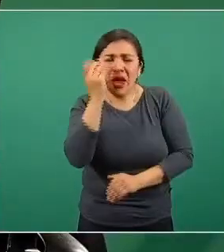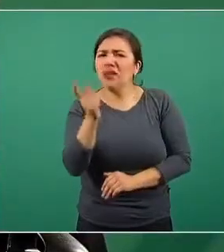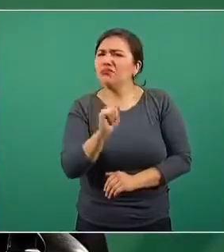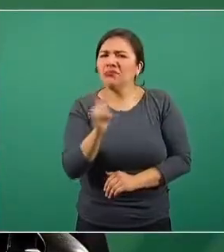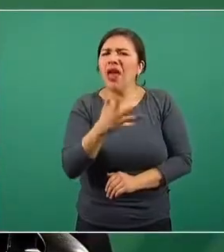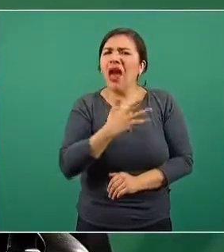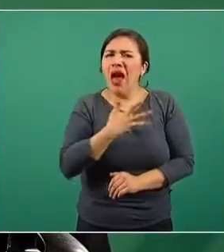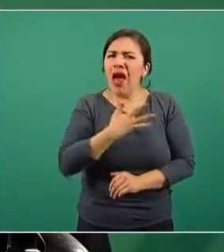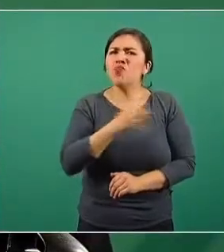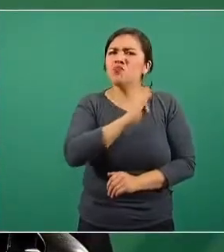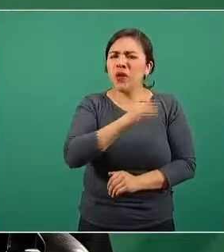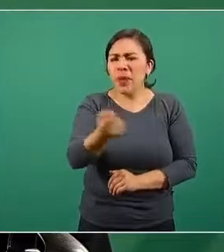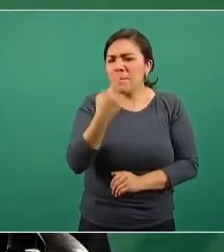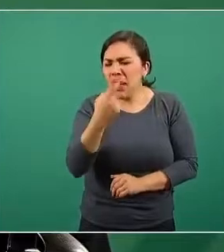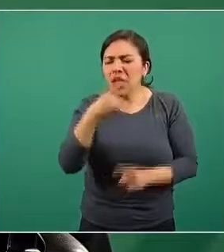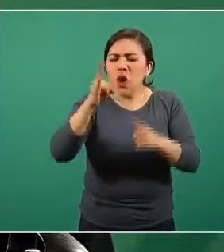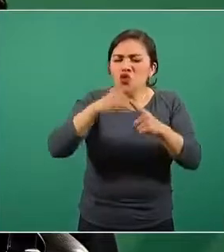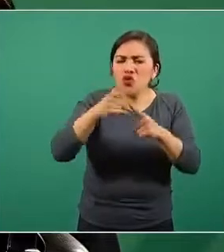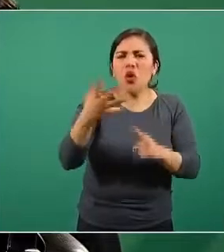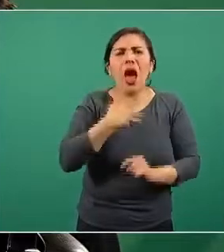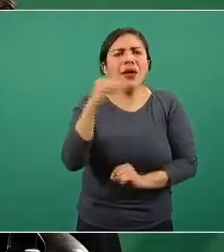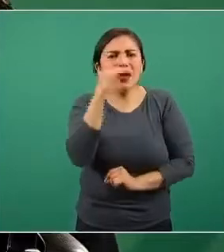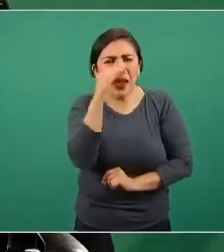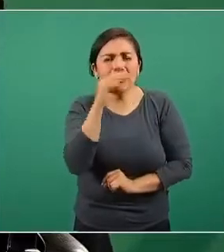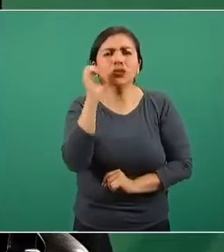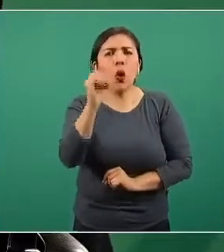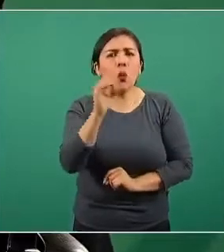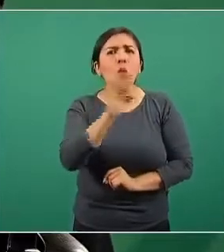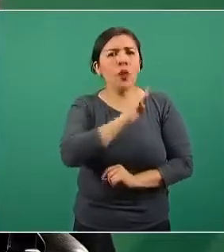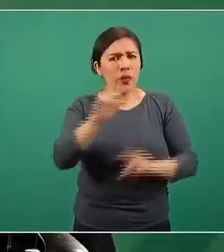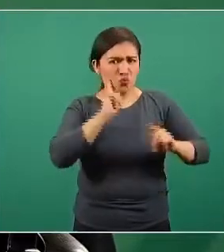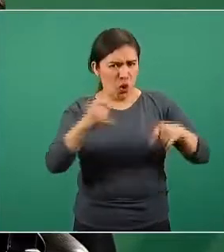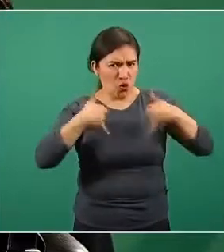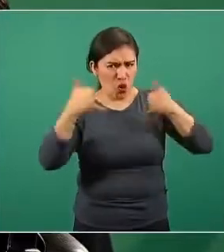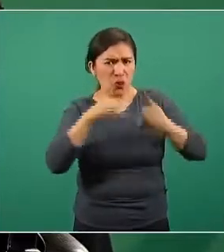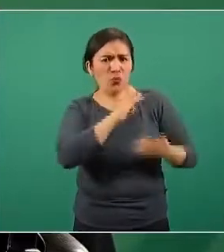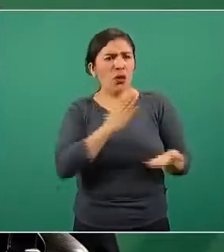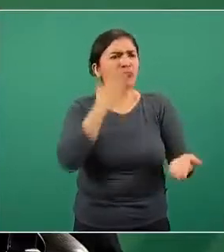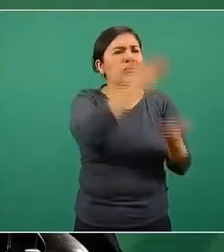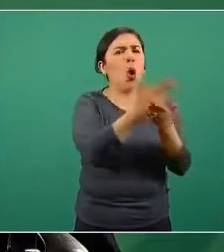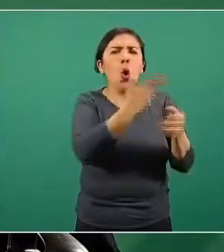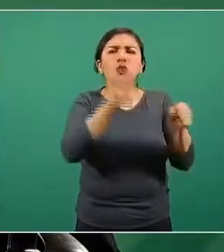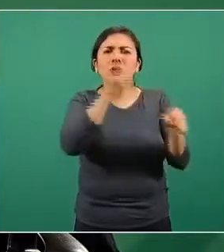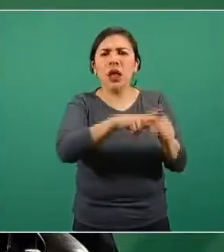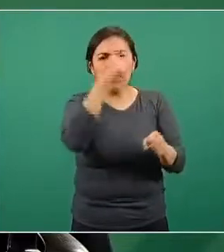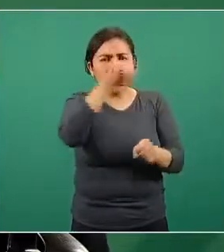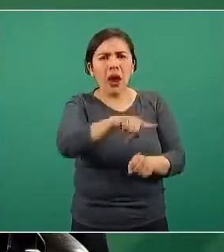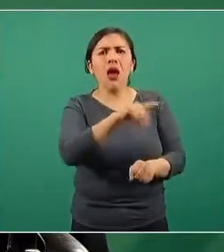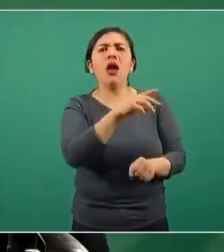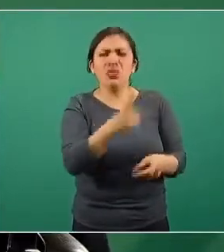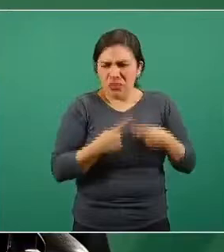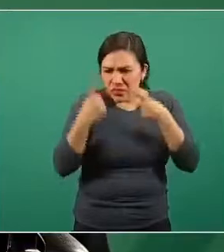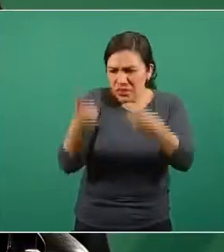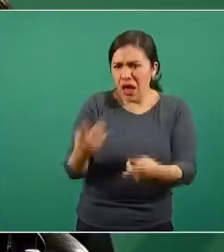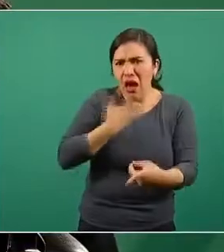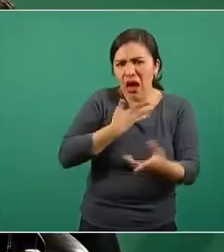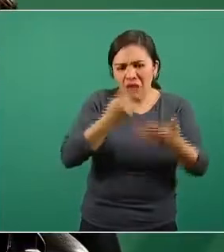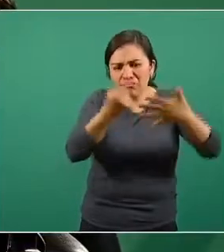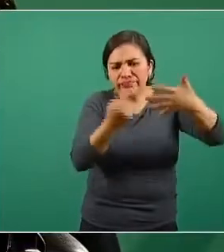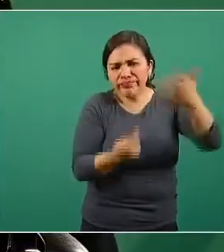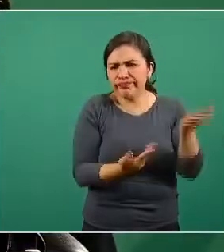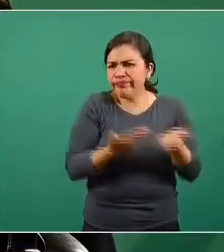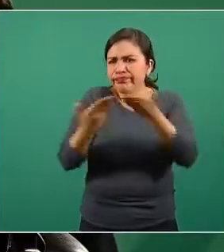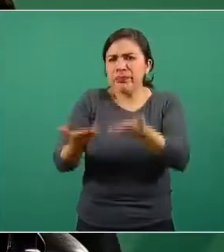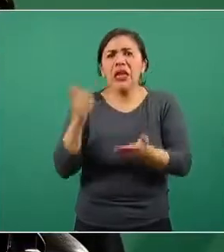forma gratuita, que una chica adolescente puede llegar a los servicios de salud y con apertura se le van a otorgar los métodos de